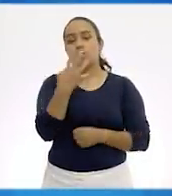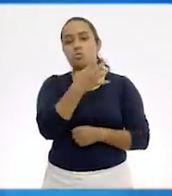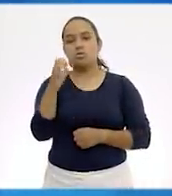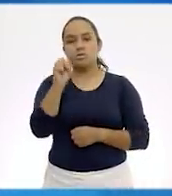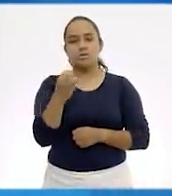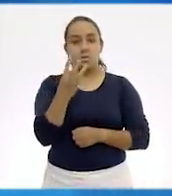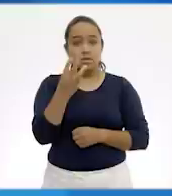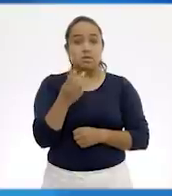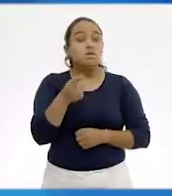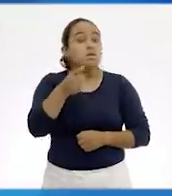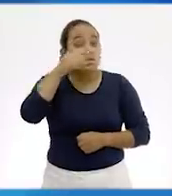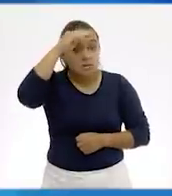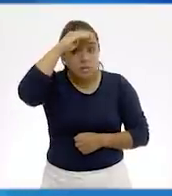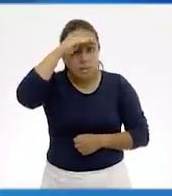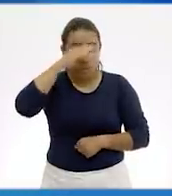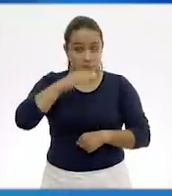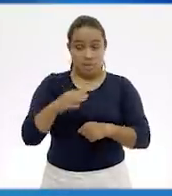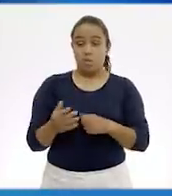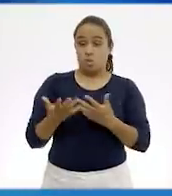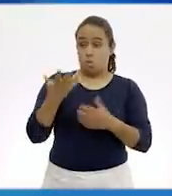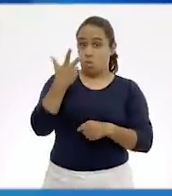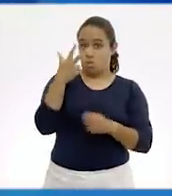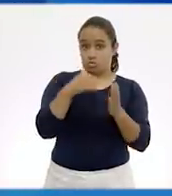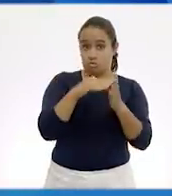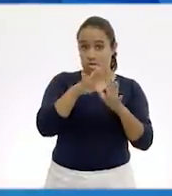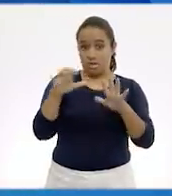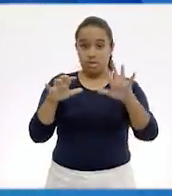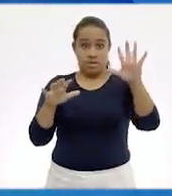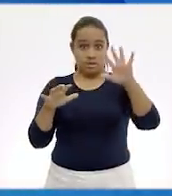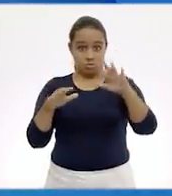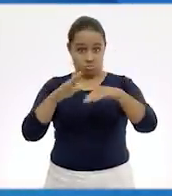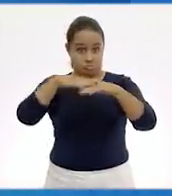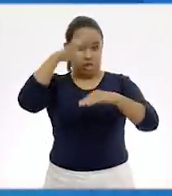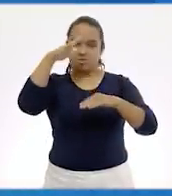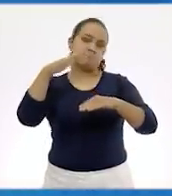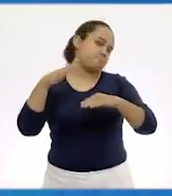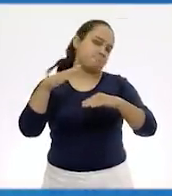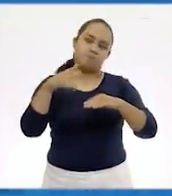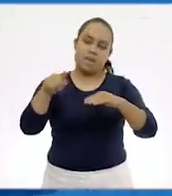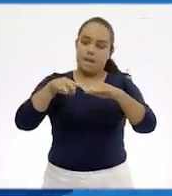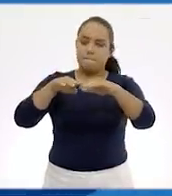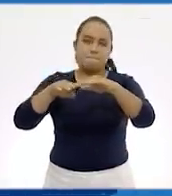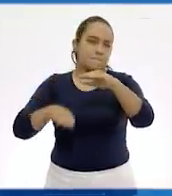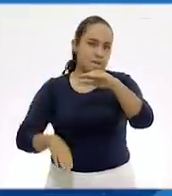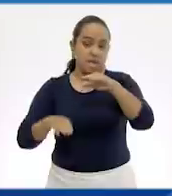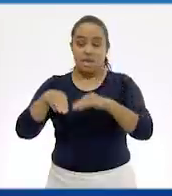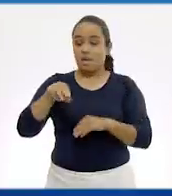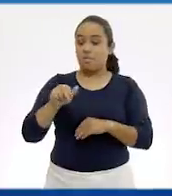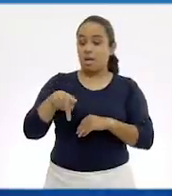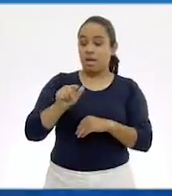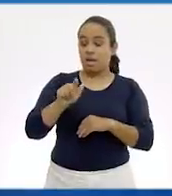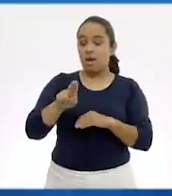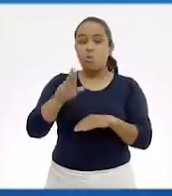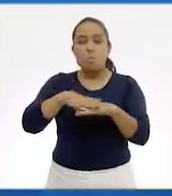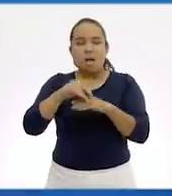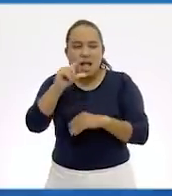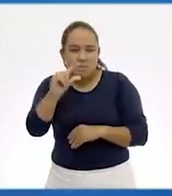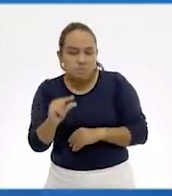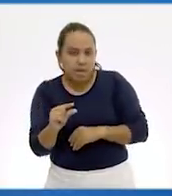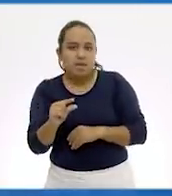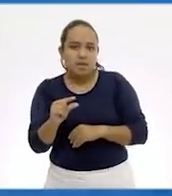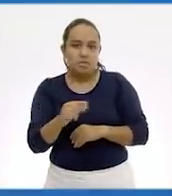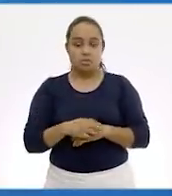8.463. ¿tú qué dices? ¿Es mayor que 8.500? ¿Es mayor? No. No, Macalú es menor. Más chiquito.